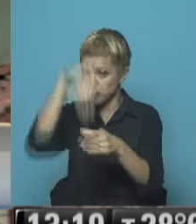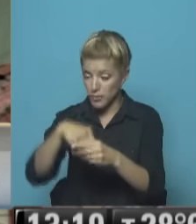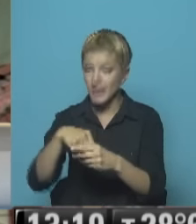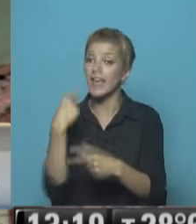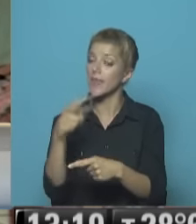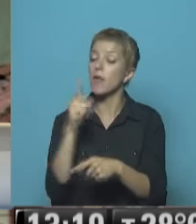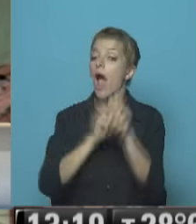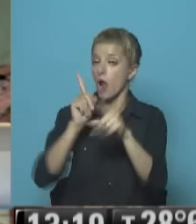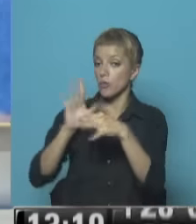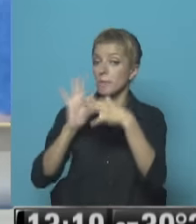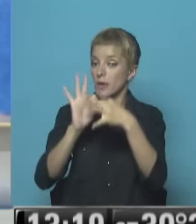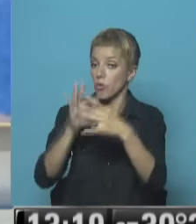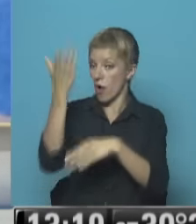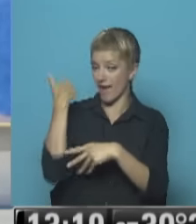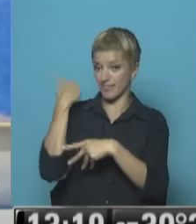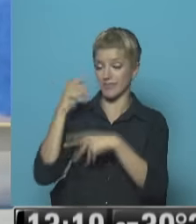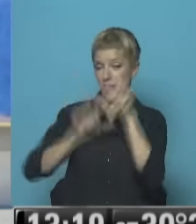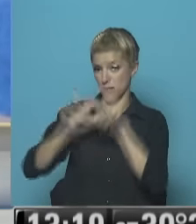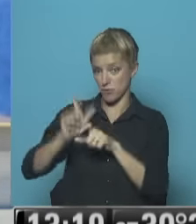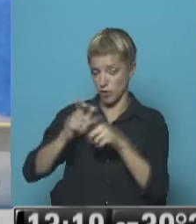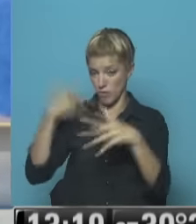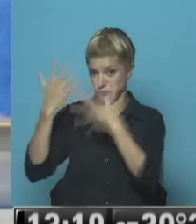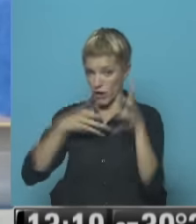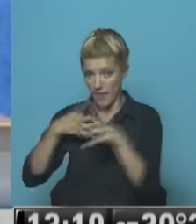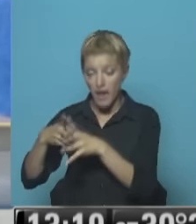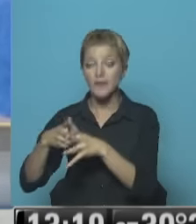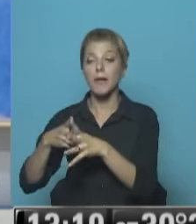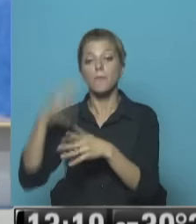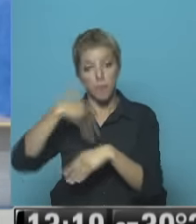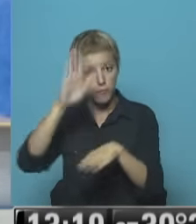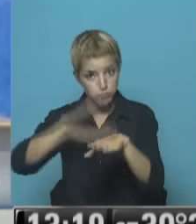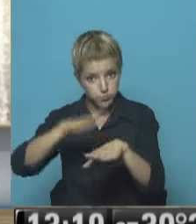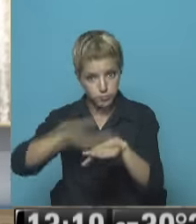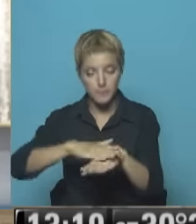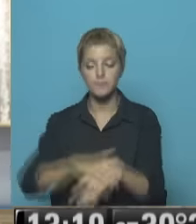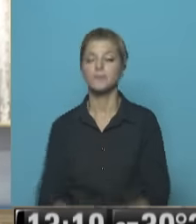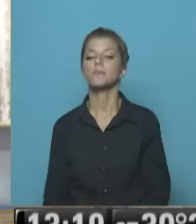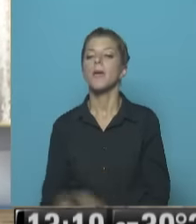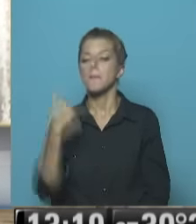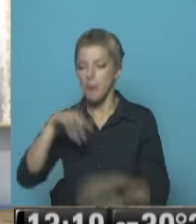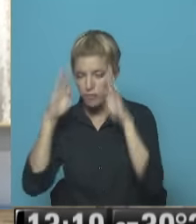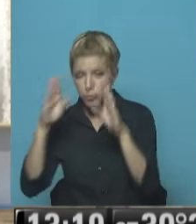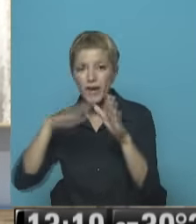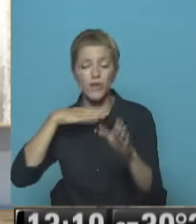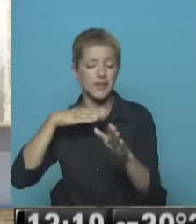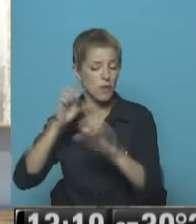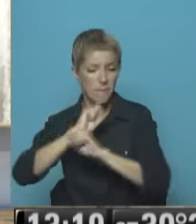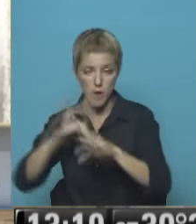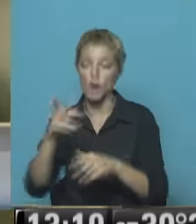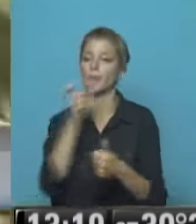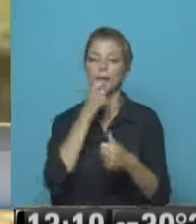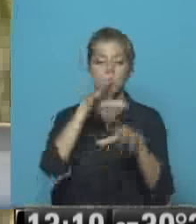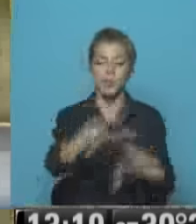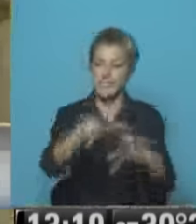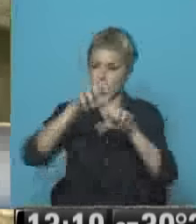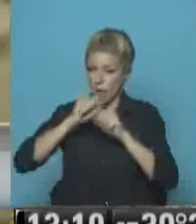por acciones cometidas durante el conflicto. Se concentrará en especial en los delitos más extremos, como